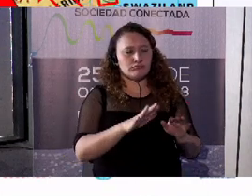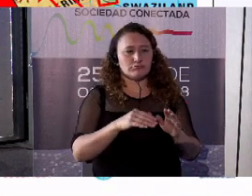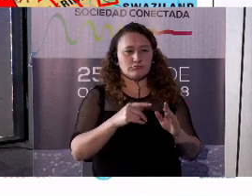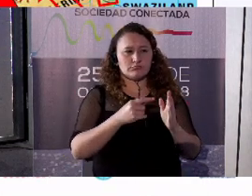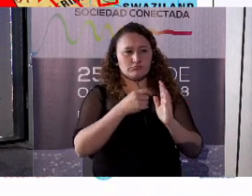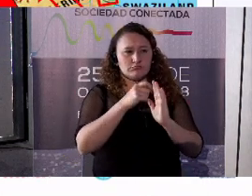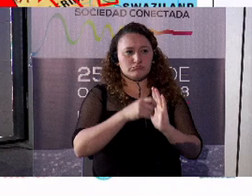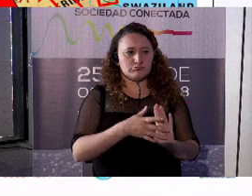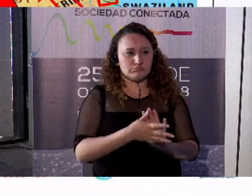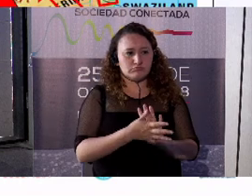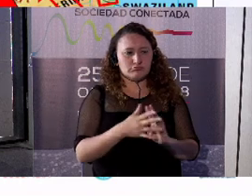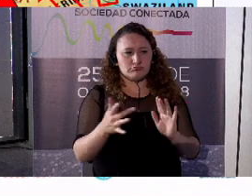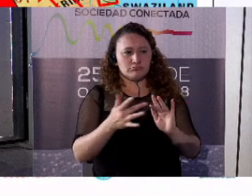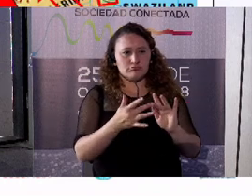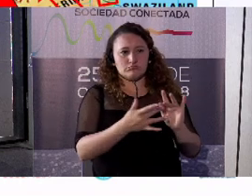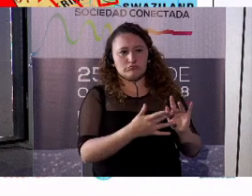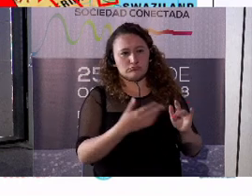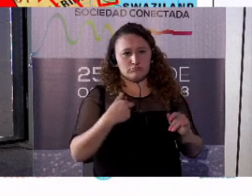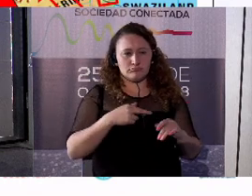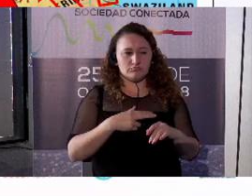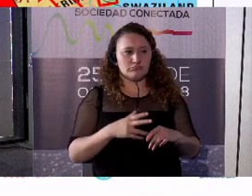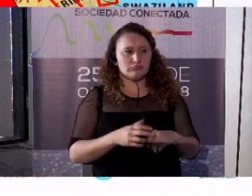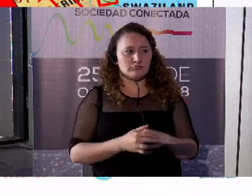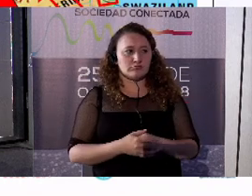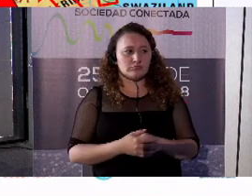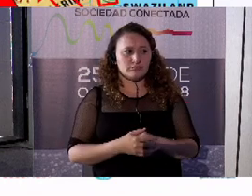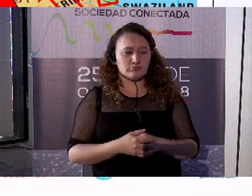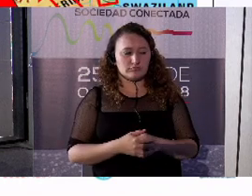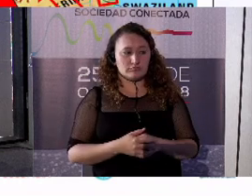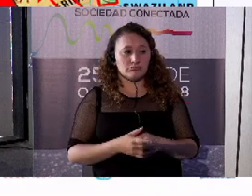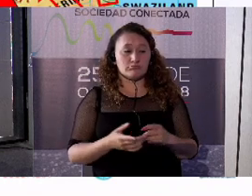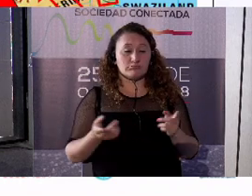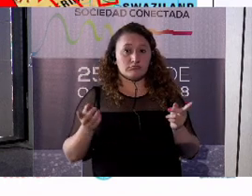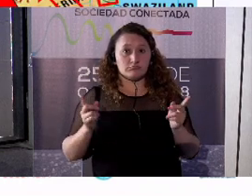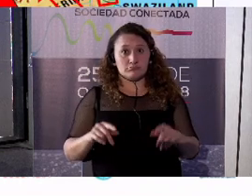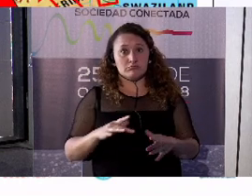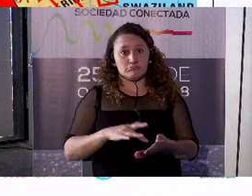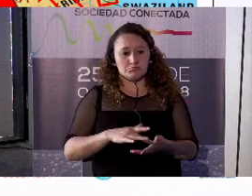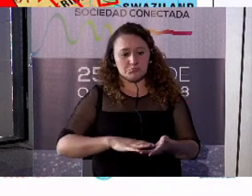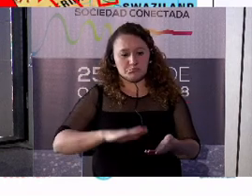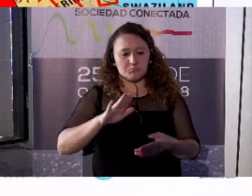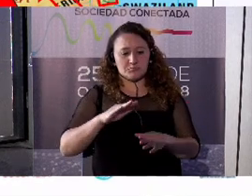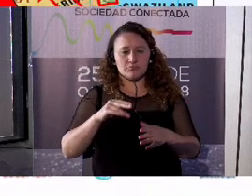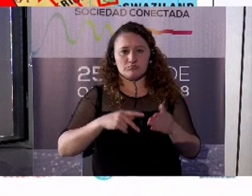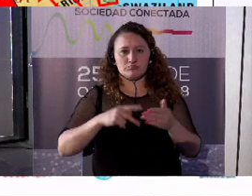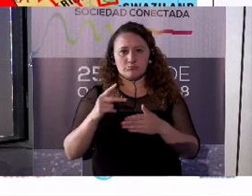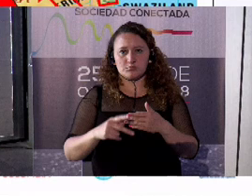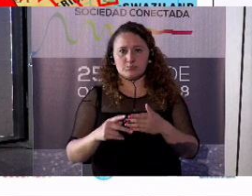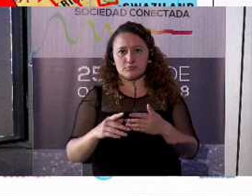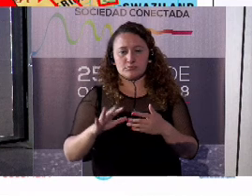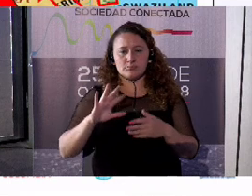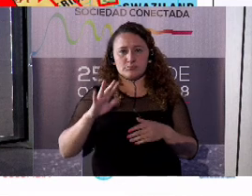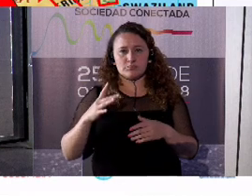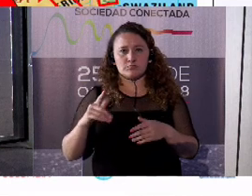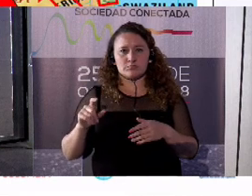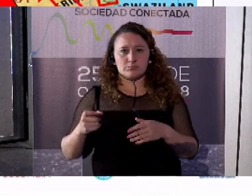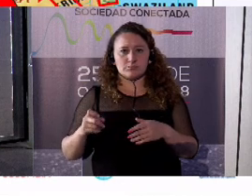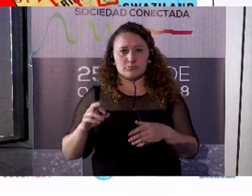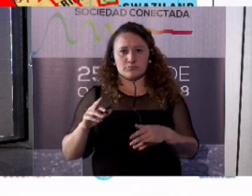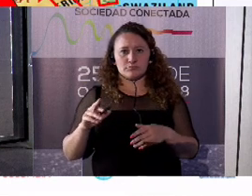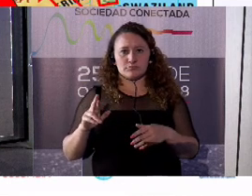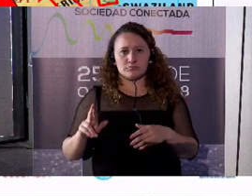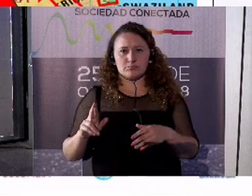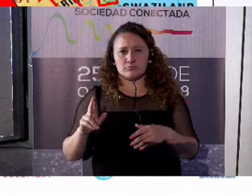la nuestra y también estamos participando el proyecto 5g